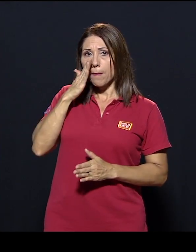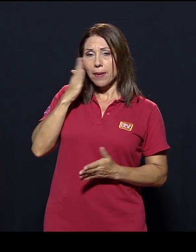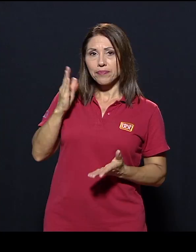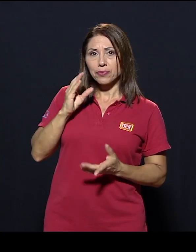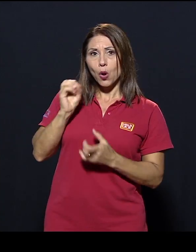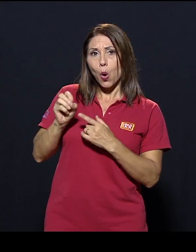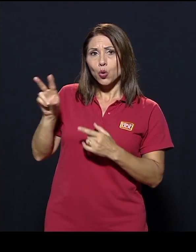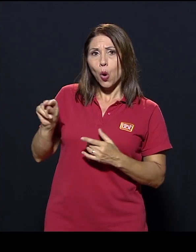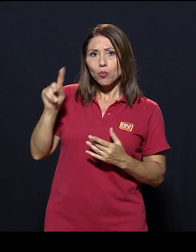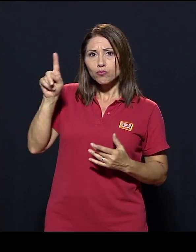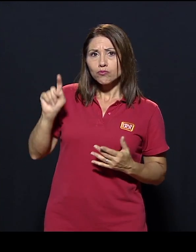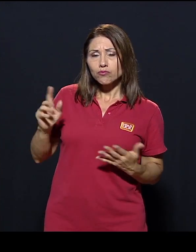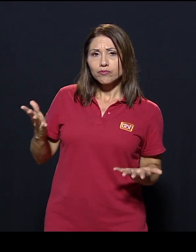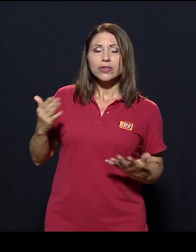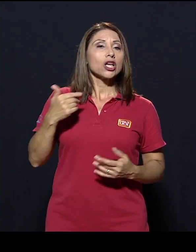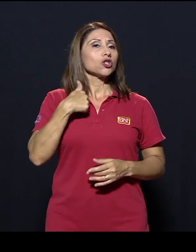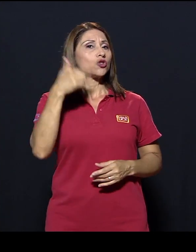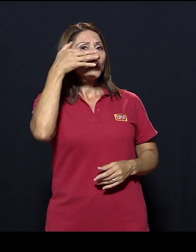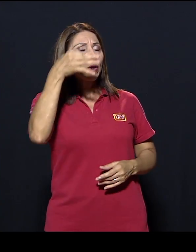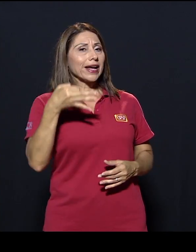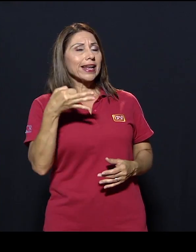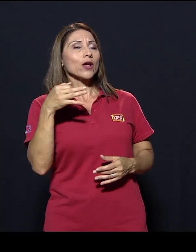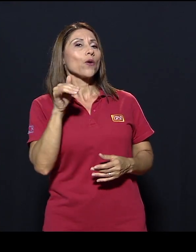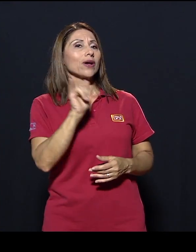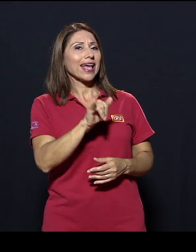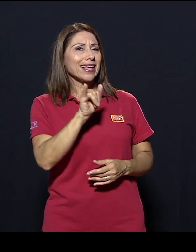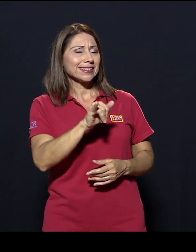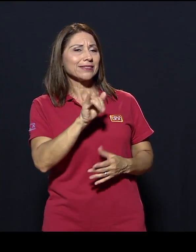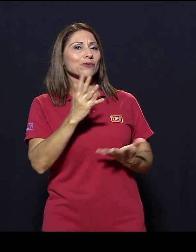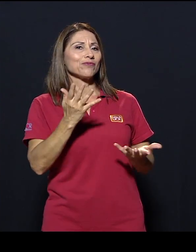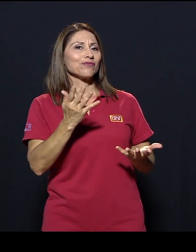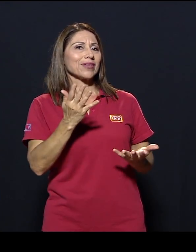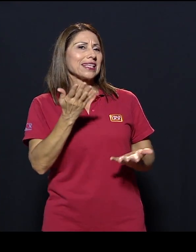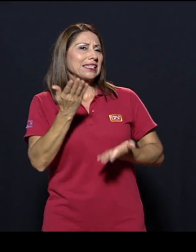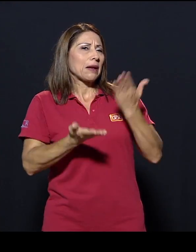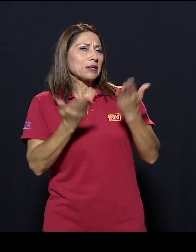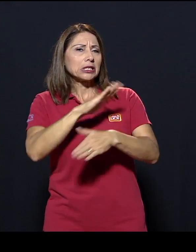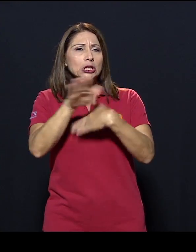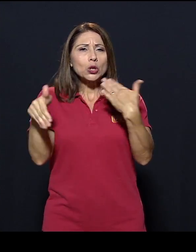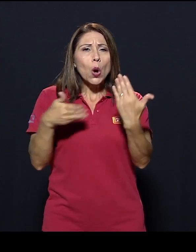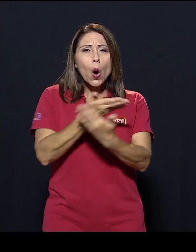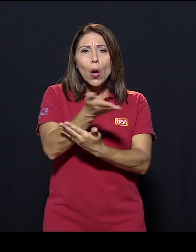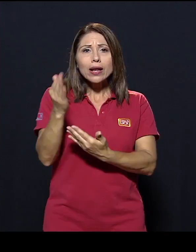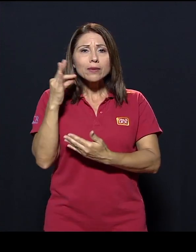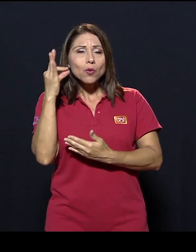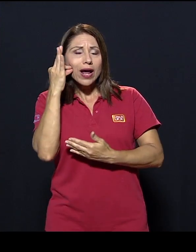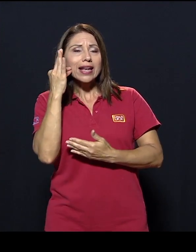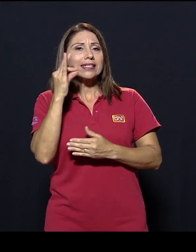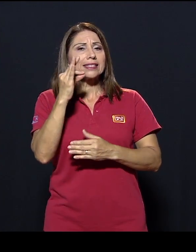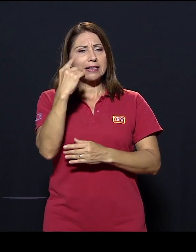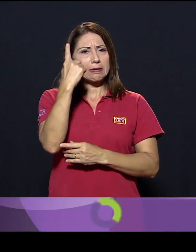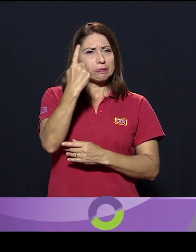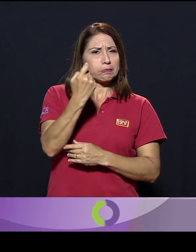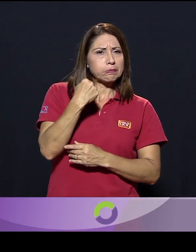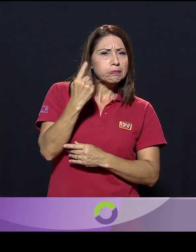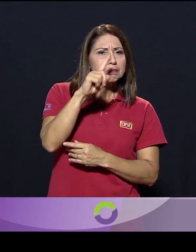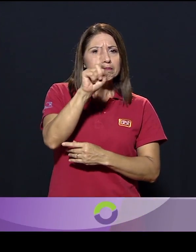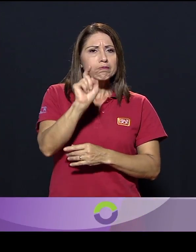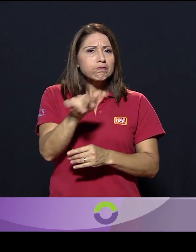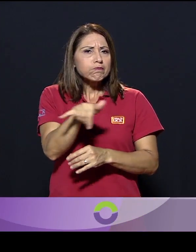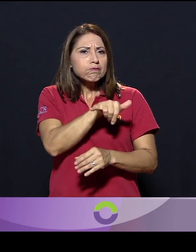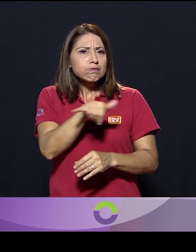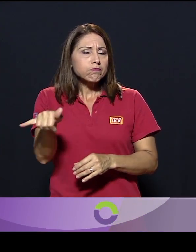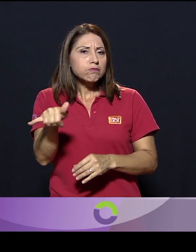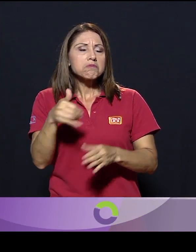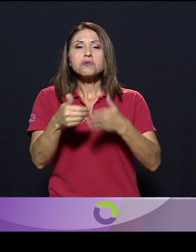creo que Catalina, esa es una pregunta que quizás todas nos hacemos, todas las mujeres de una u otra